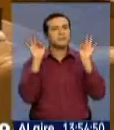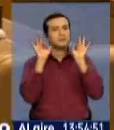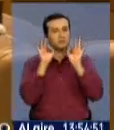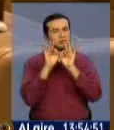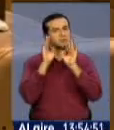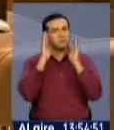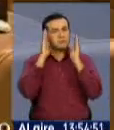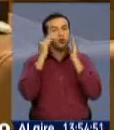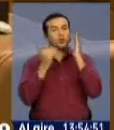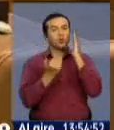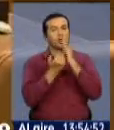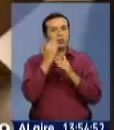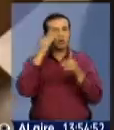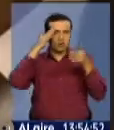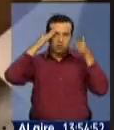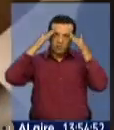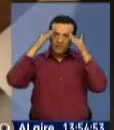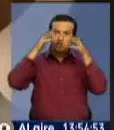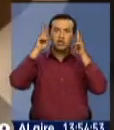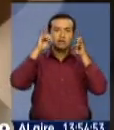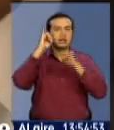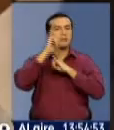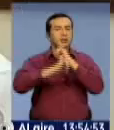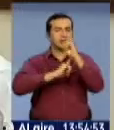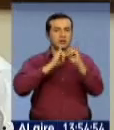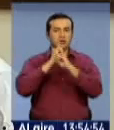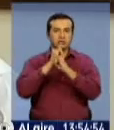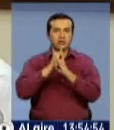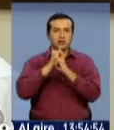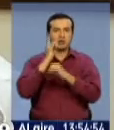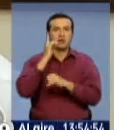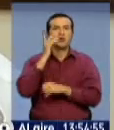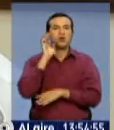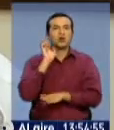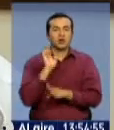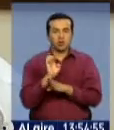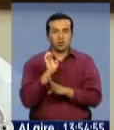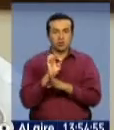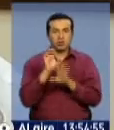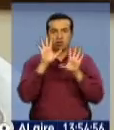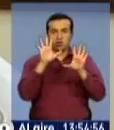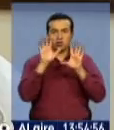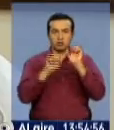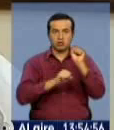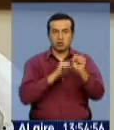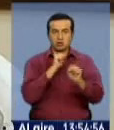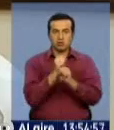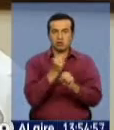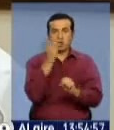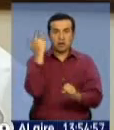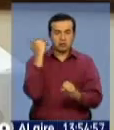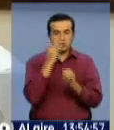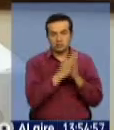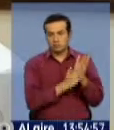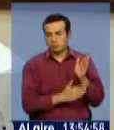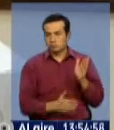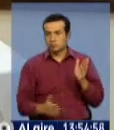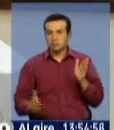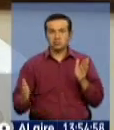atiende a un nuevo enfoque de política internacional. El Ecuador en los 10 años anteriores